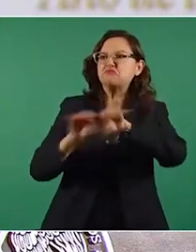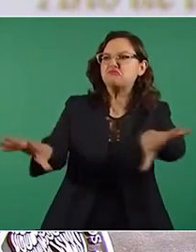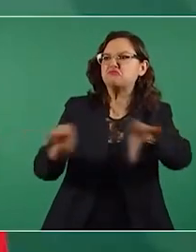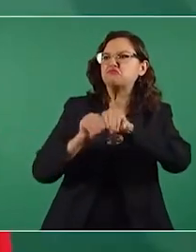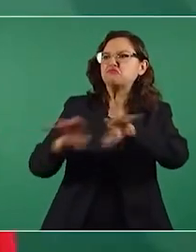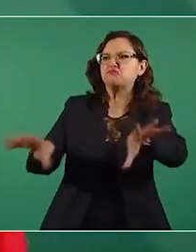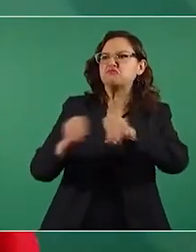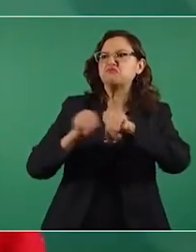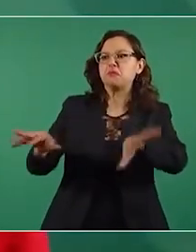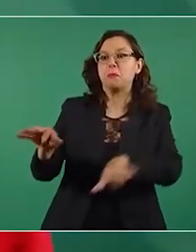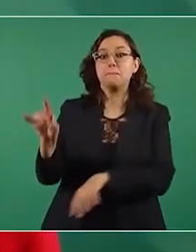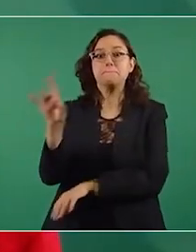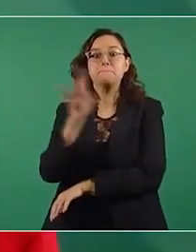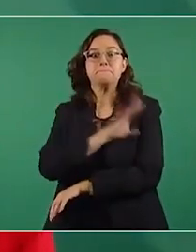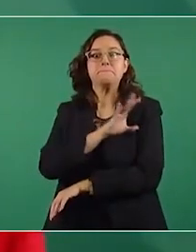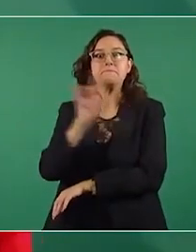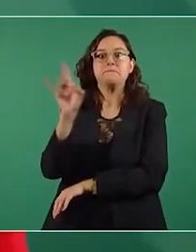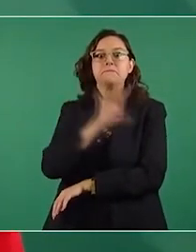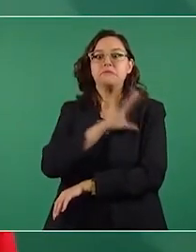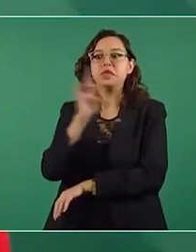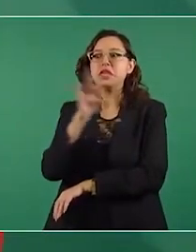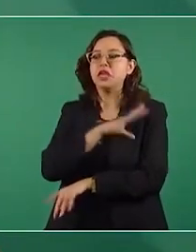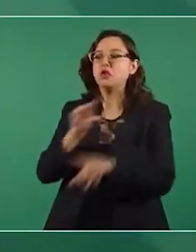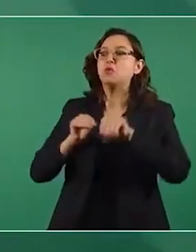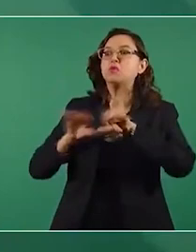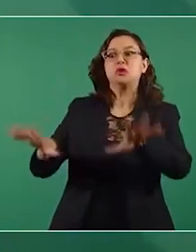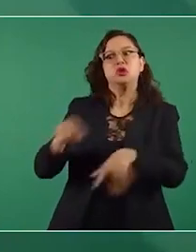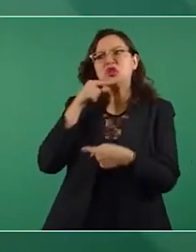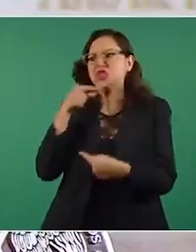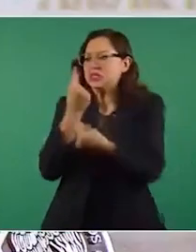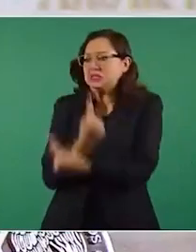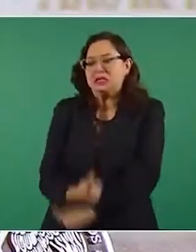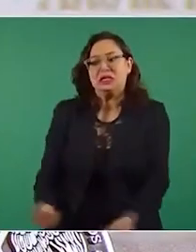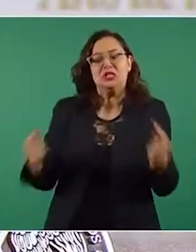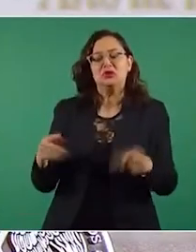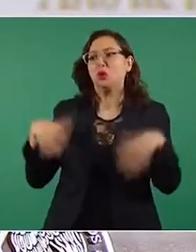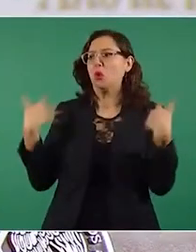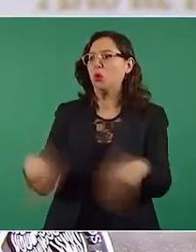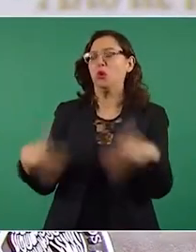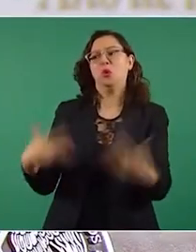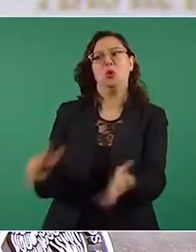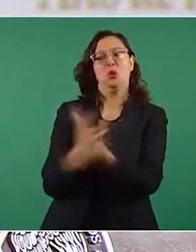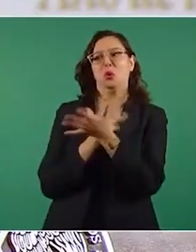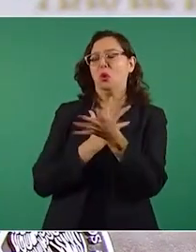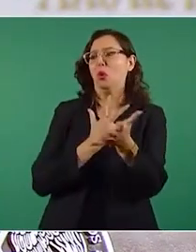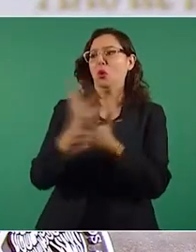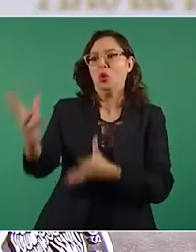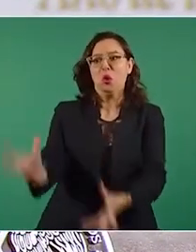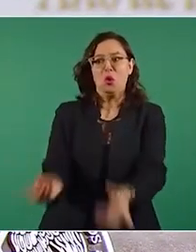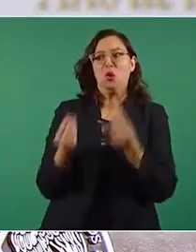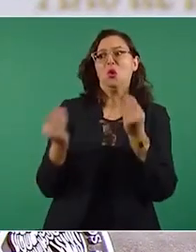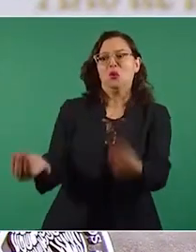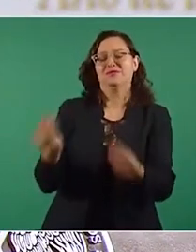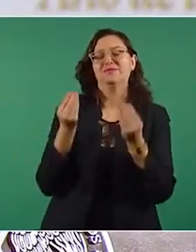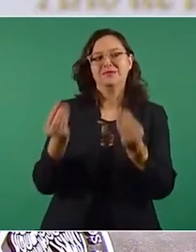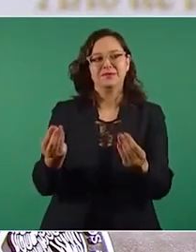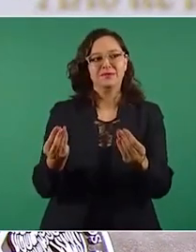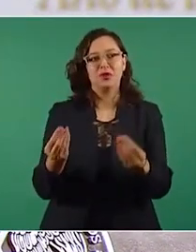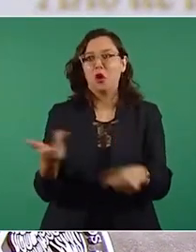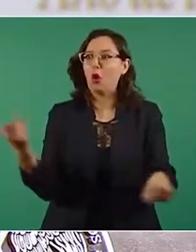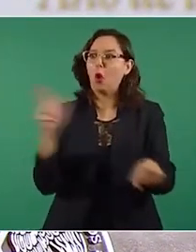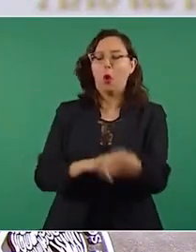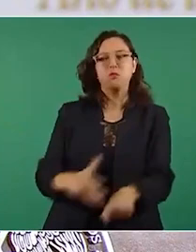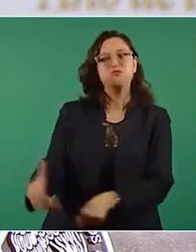población sobre el asunto del aumento sin control de los contagios de niños y niñas y dar la impresión de que se está saturando